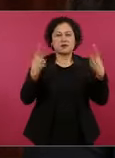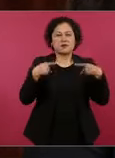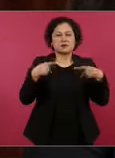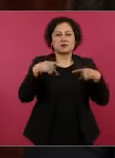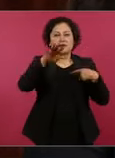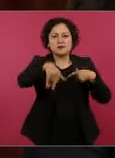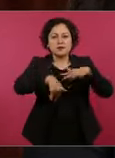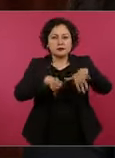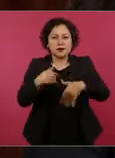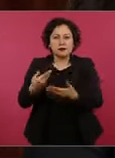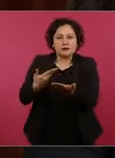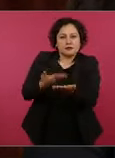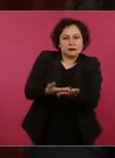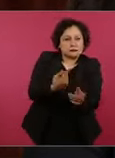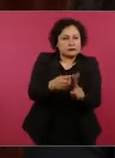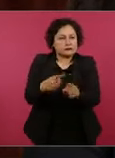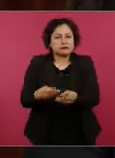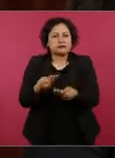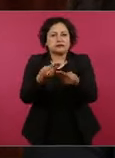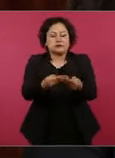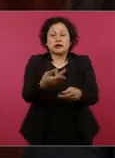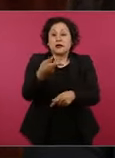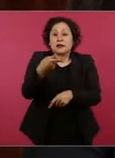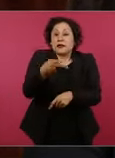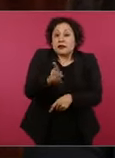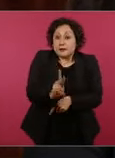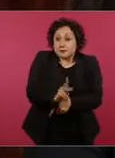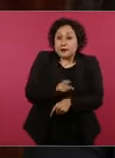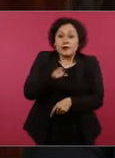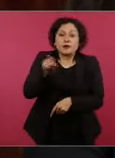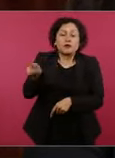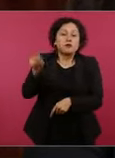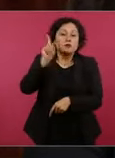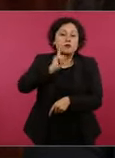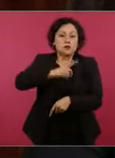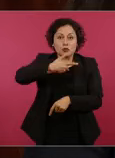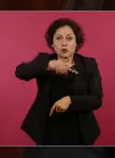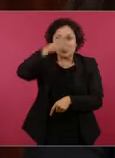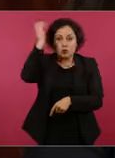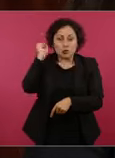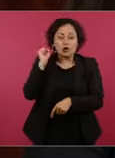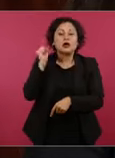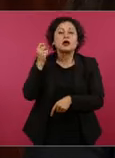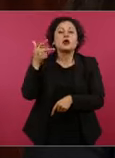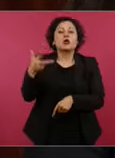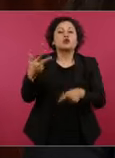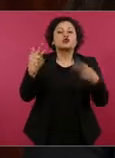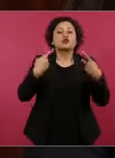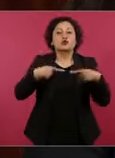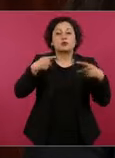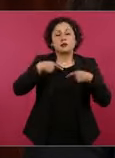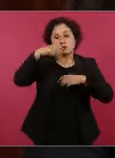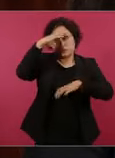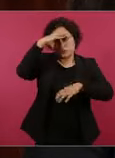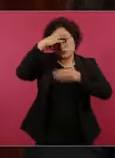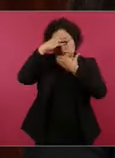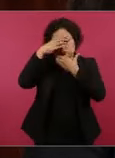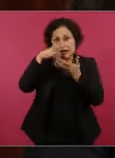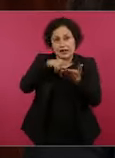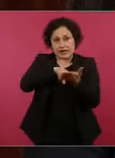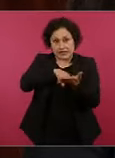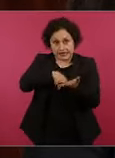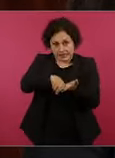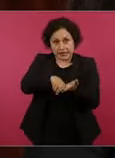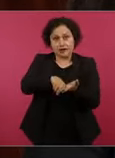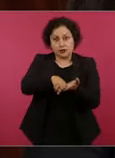le abordaron un grupo de aproximadamente 8 encapuchados, vestidos de negro, y le hicieron una petición que no